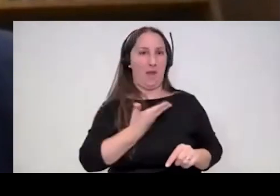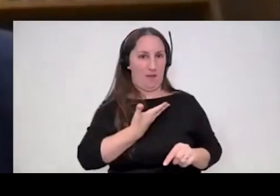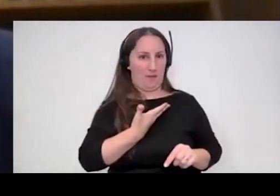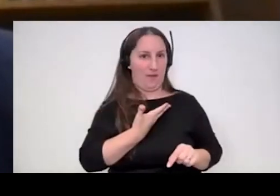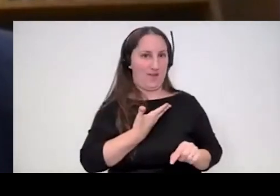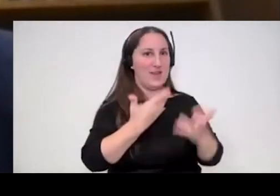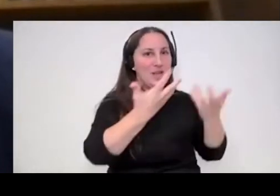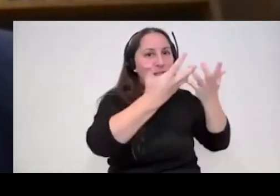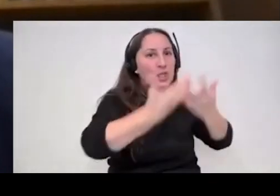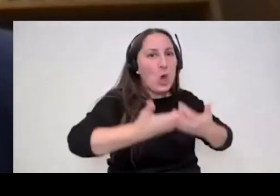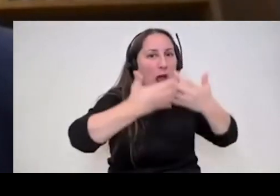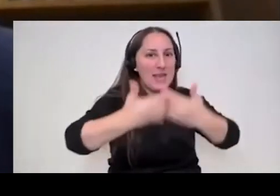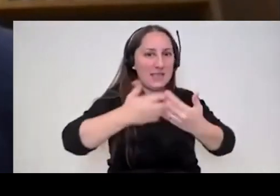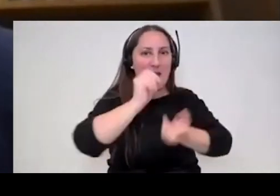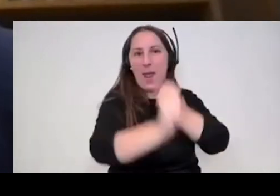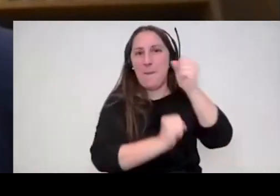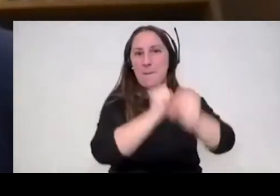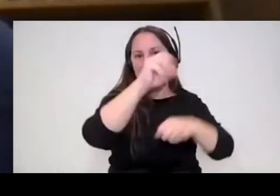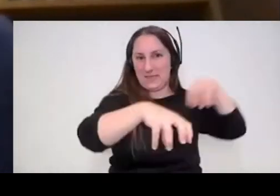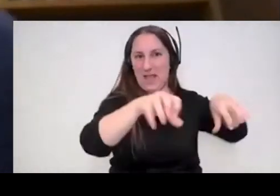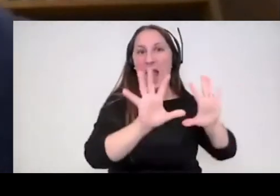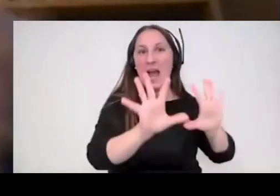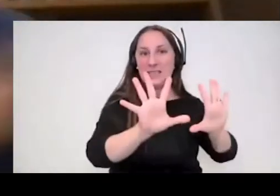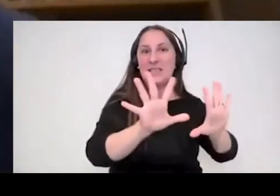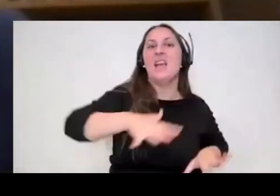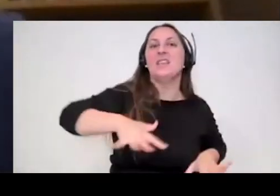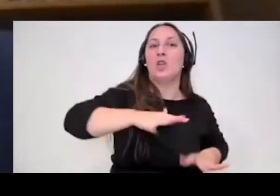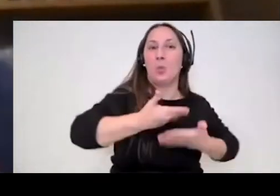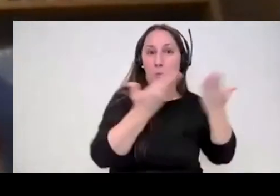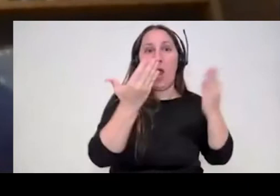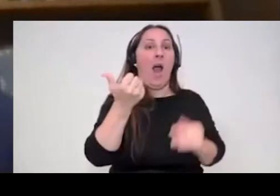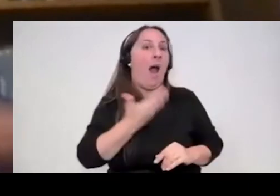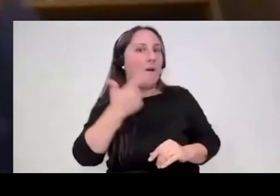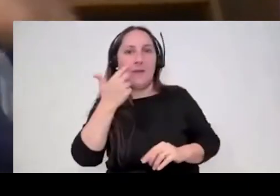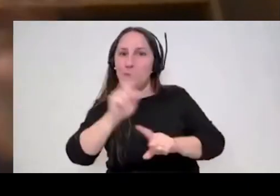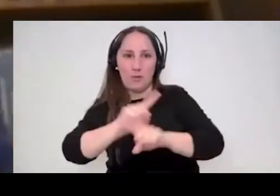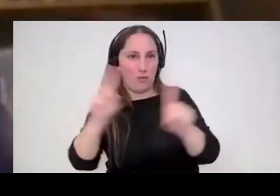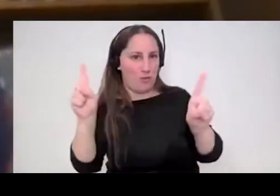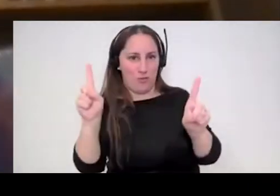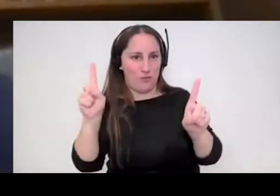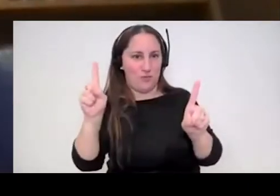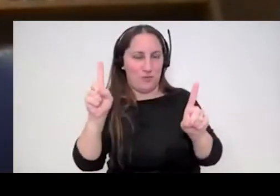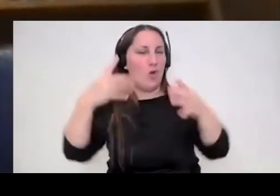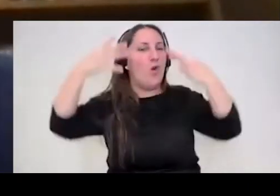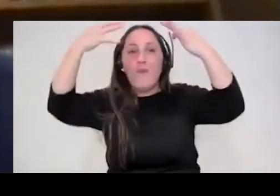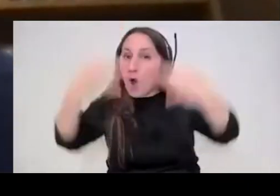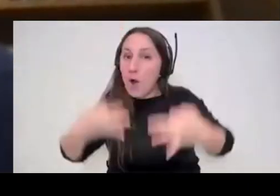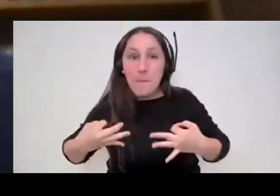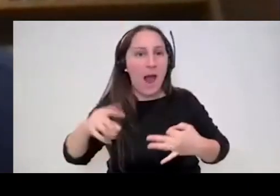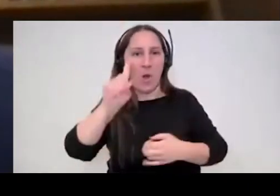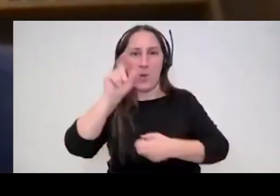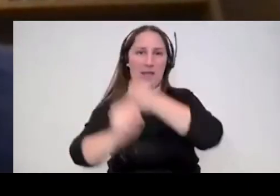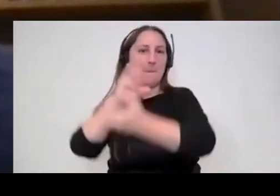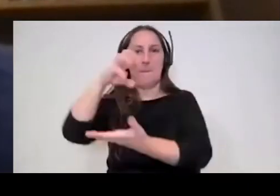organizando las empresas en el sector público. Pero AFIP no, porque AFIP formalmente no es una empresa, salvo